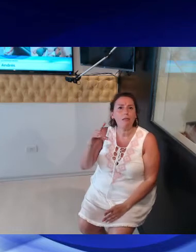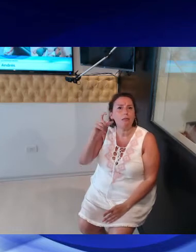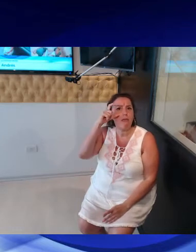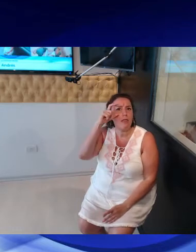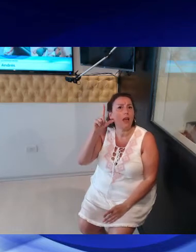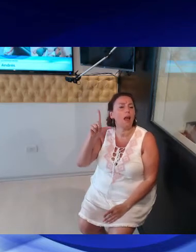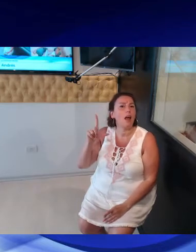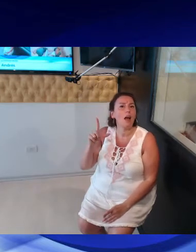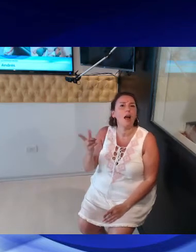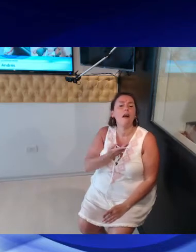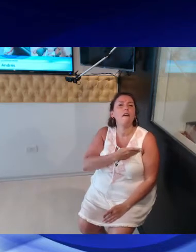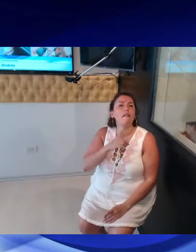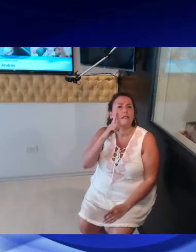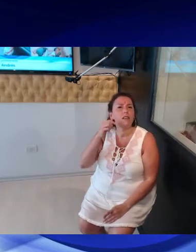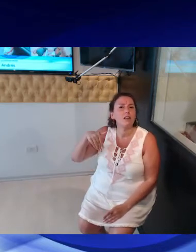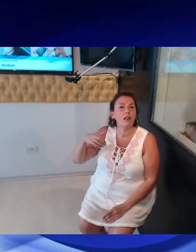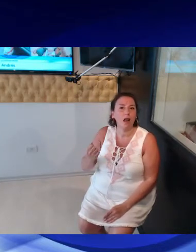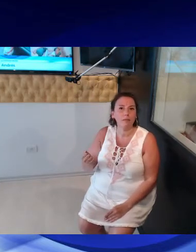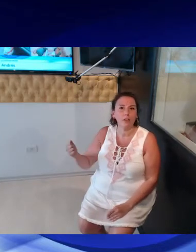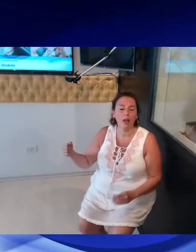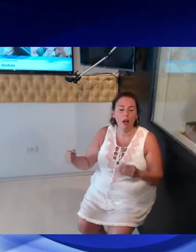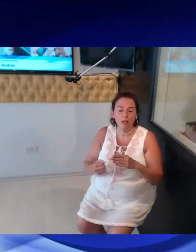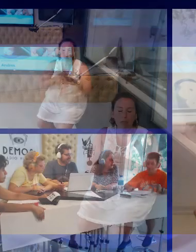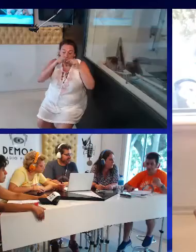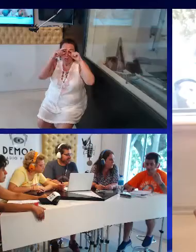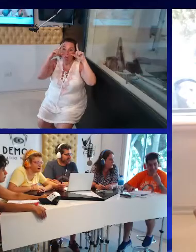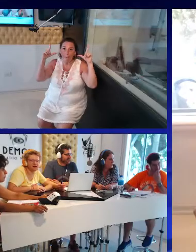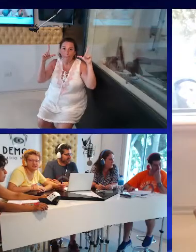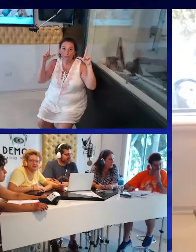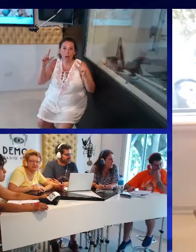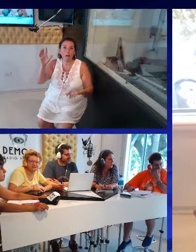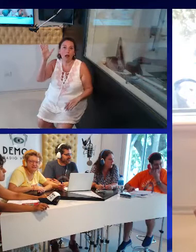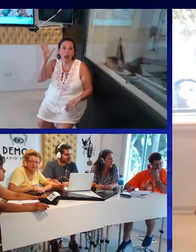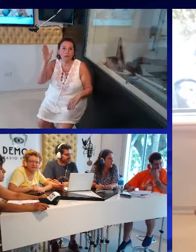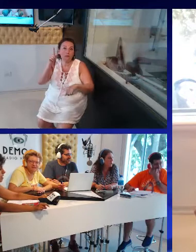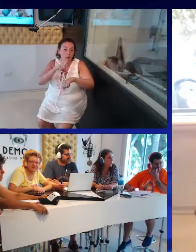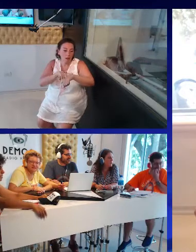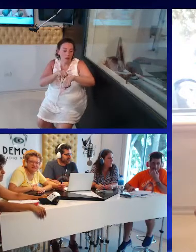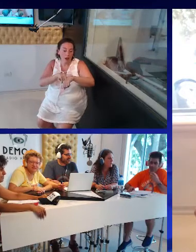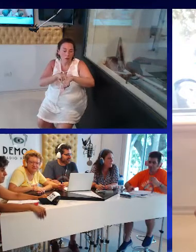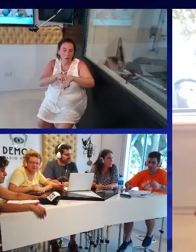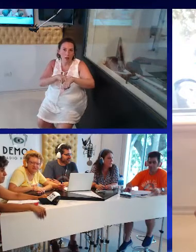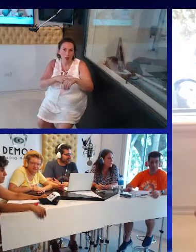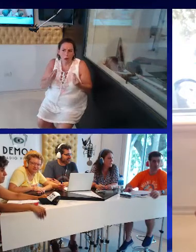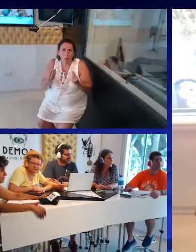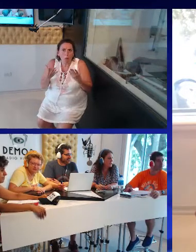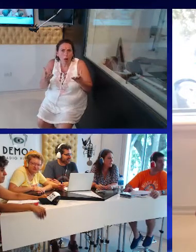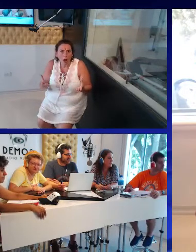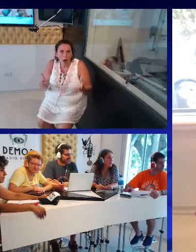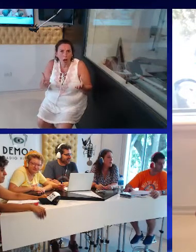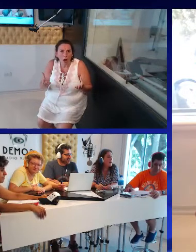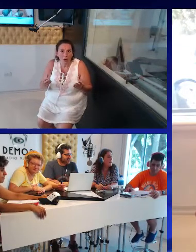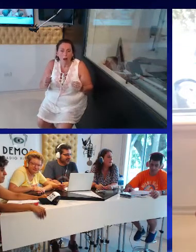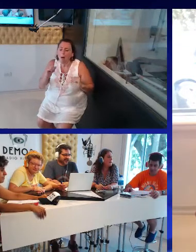Escúcheme, sí. Delfina. ¿Qué hace? ¿Qué hace? Levanta a las 5 de la mañana. ¿Se levanta a las 5 de la mañana? Sí. ¿Para qué? Para nadar.